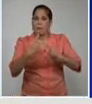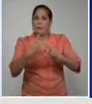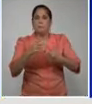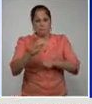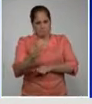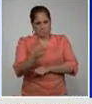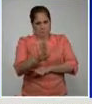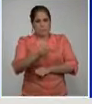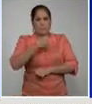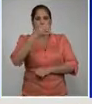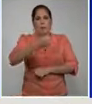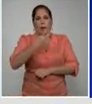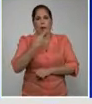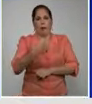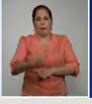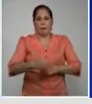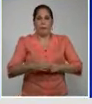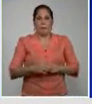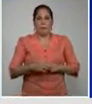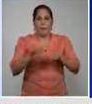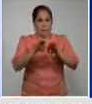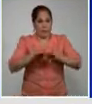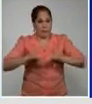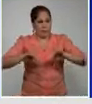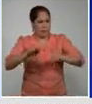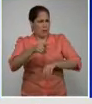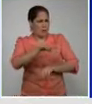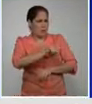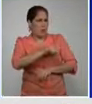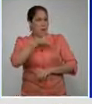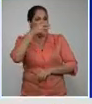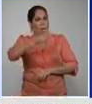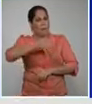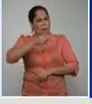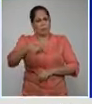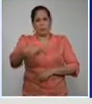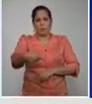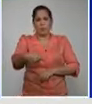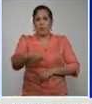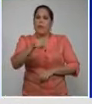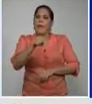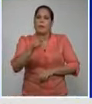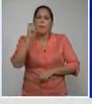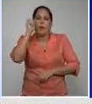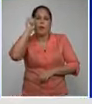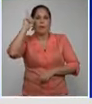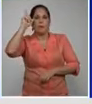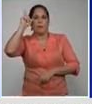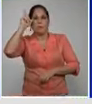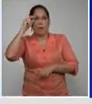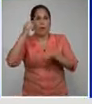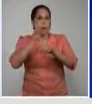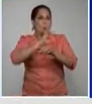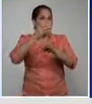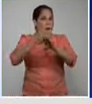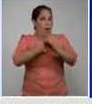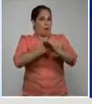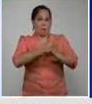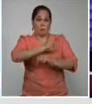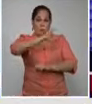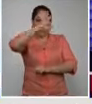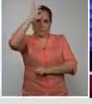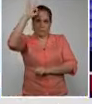decía en la mesa redonda y también hablamos cada día, esto es una experiencia sin precedente.